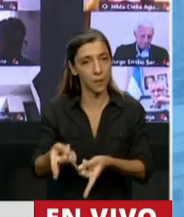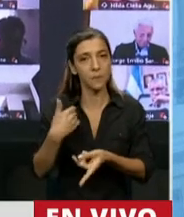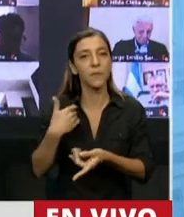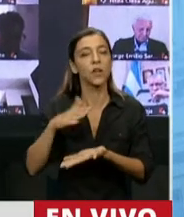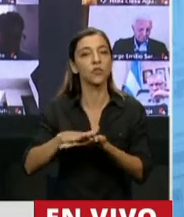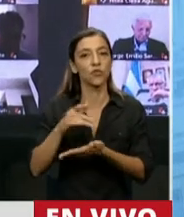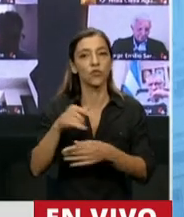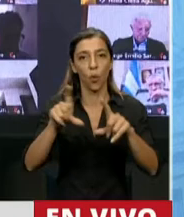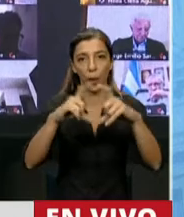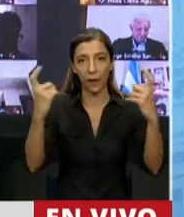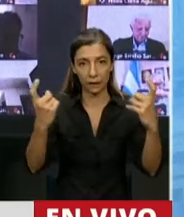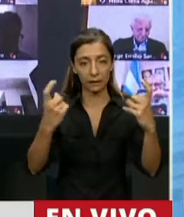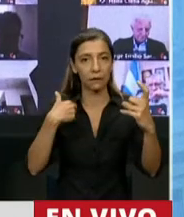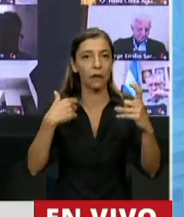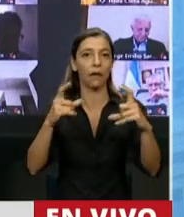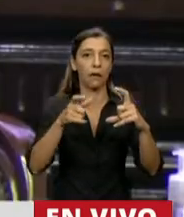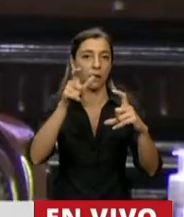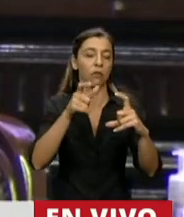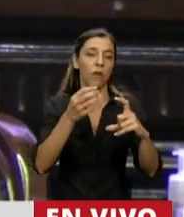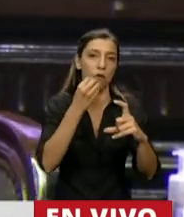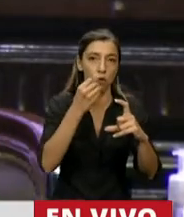de alimentos. Me parece